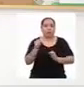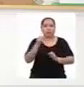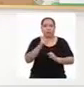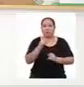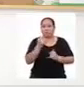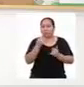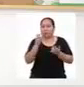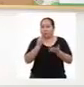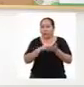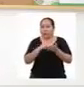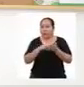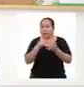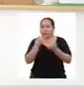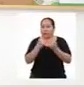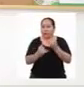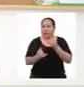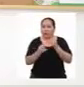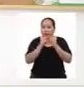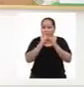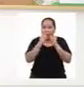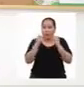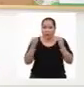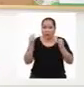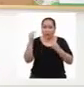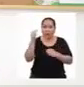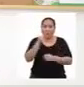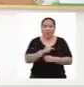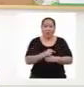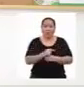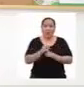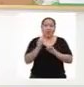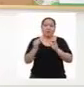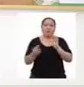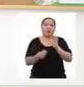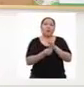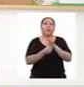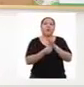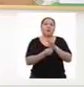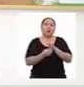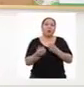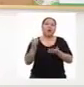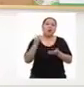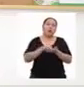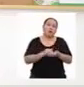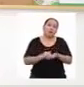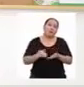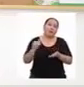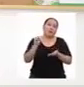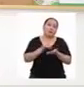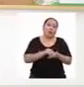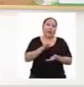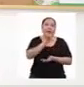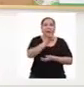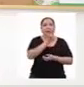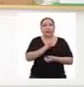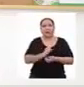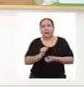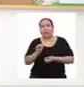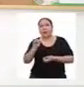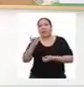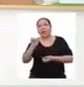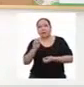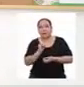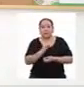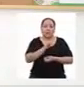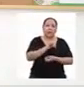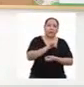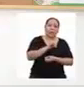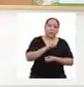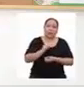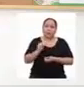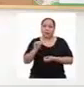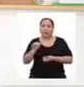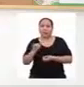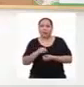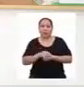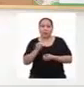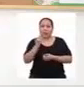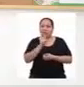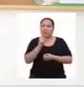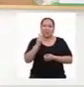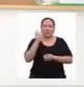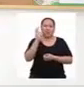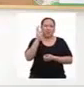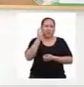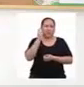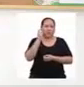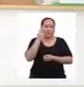el final de la oración. Esta repetición del conector no suena nada bien si es reiterativa. Si encontramos